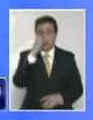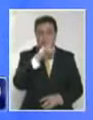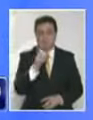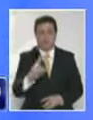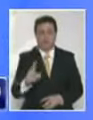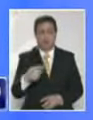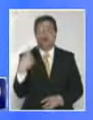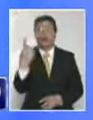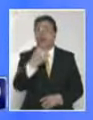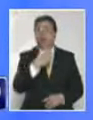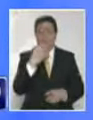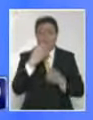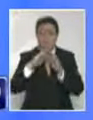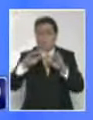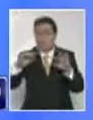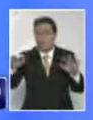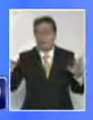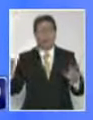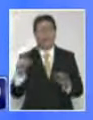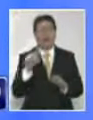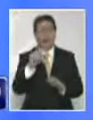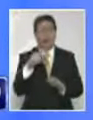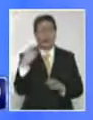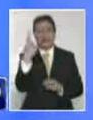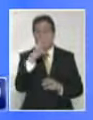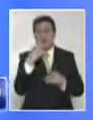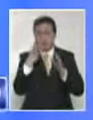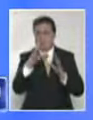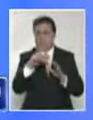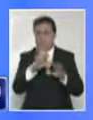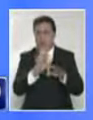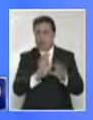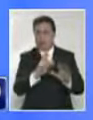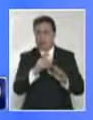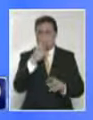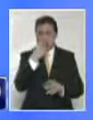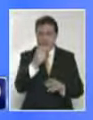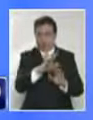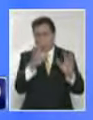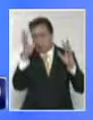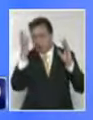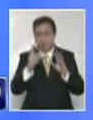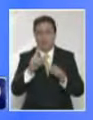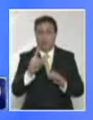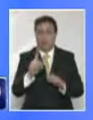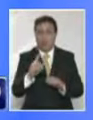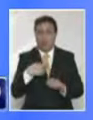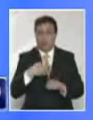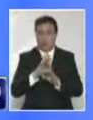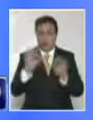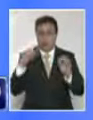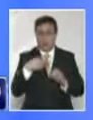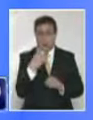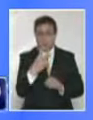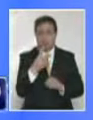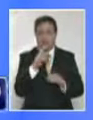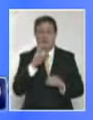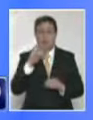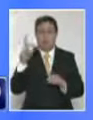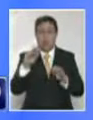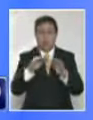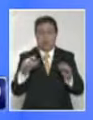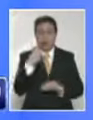todo lo que se dice, contra un poco la demonización del expresidente Pinochet, yo nunca lo considero así. Al contrario, fue un